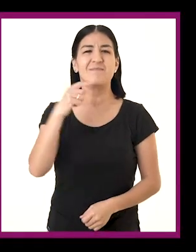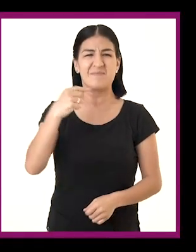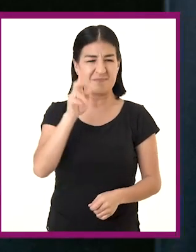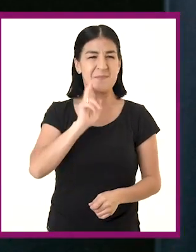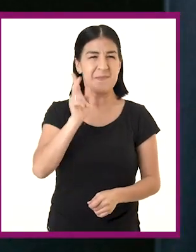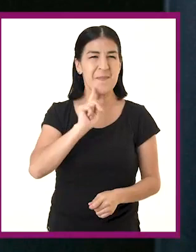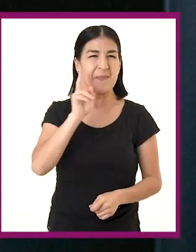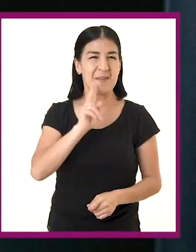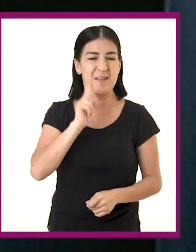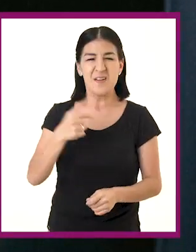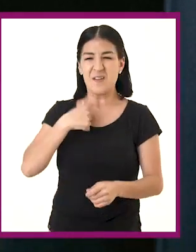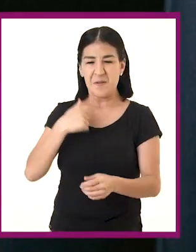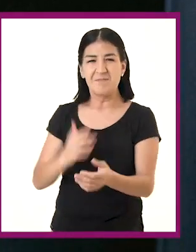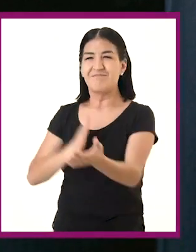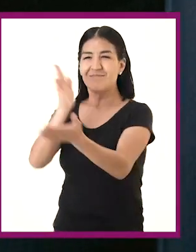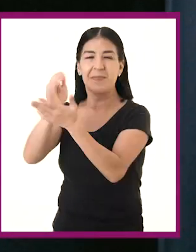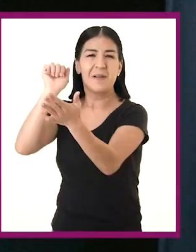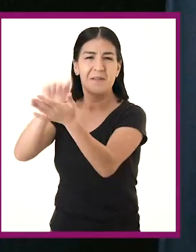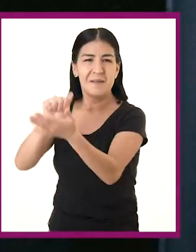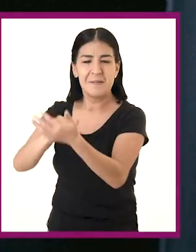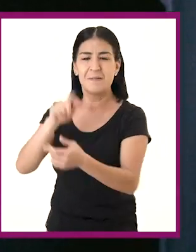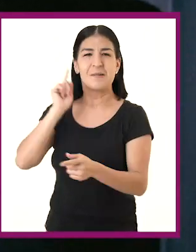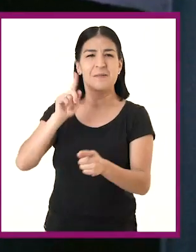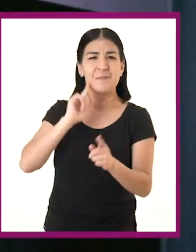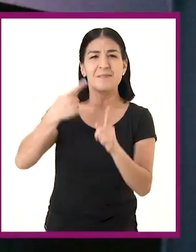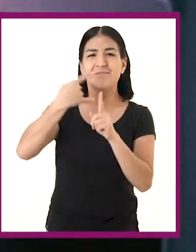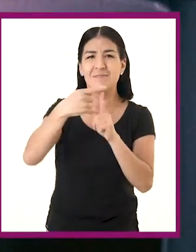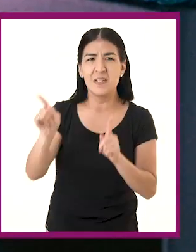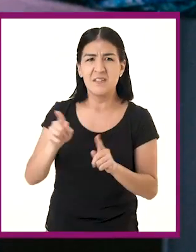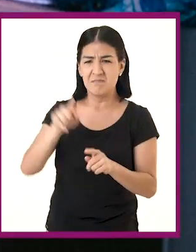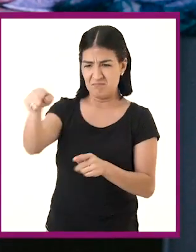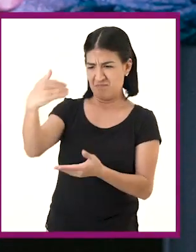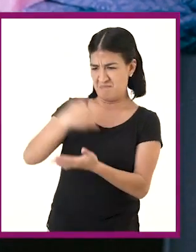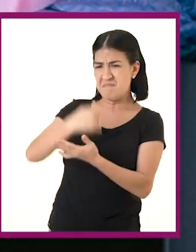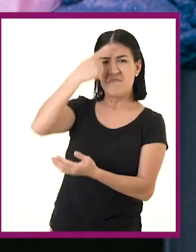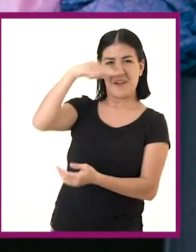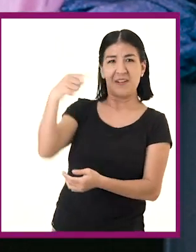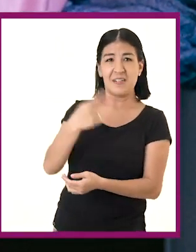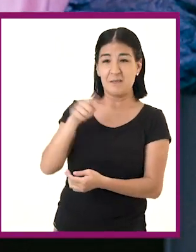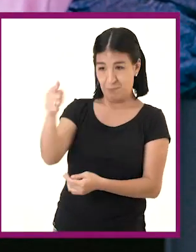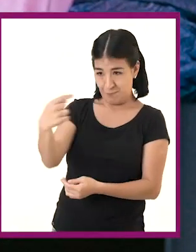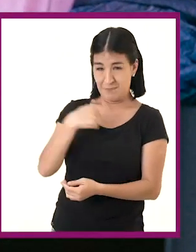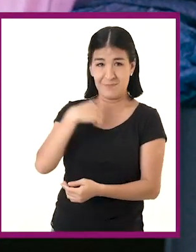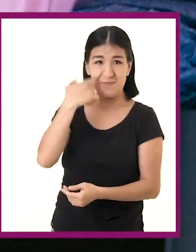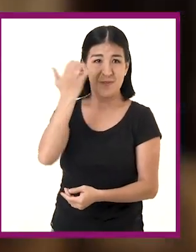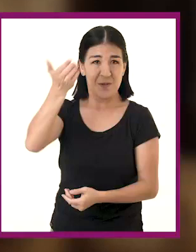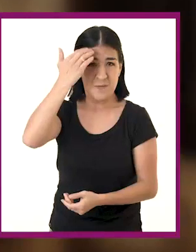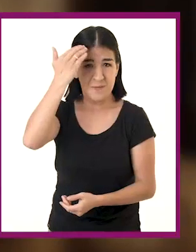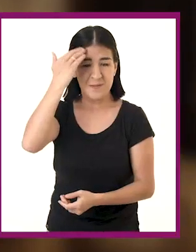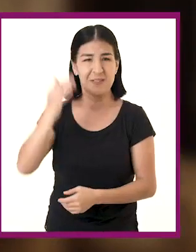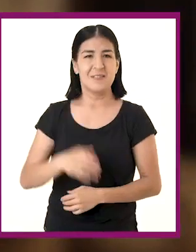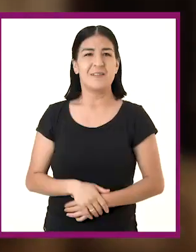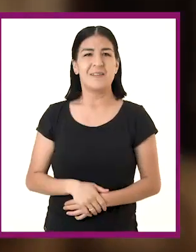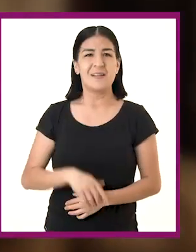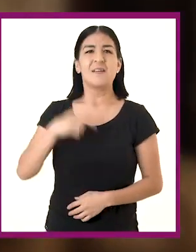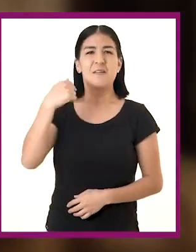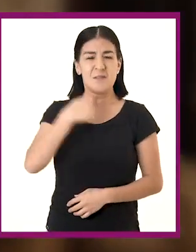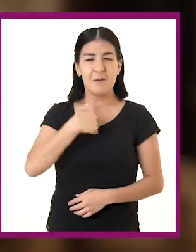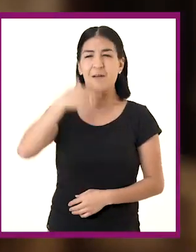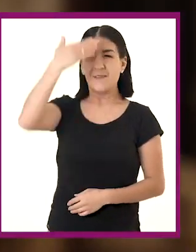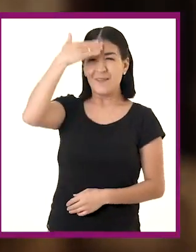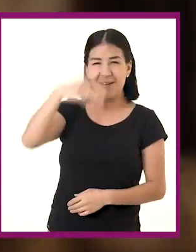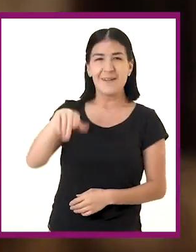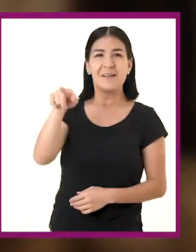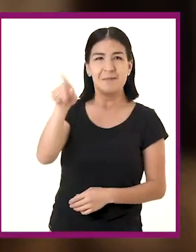la fui a ver, me abrió la puerta y me dijo, yo sé por qué vienes porque quieres conocerme. Y